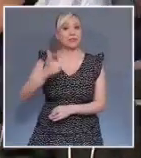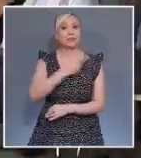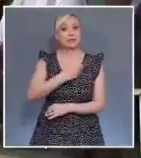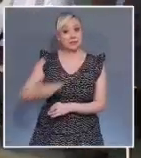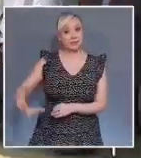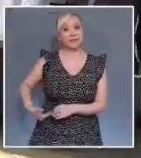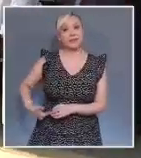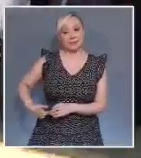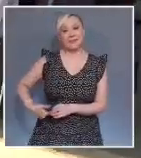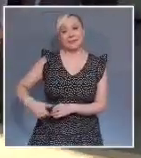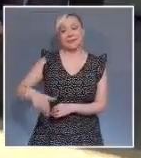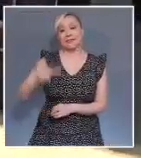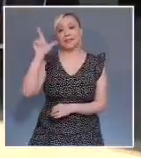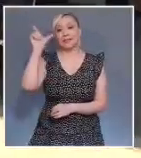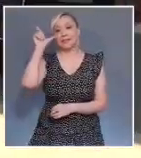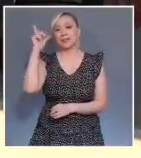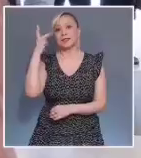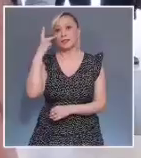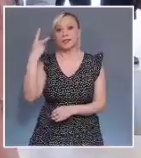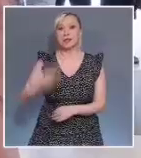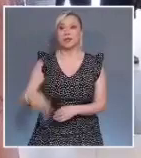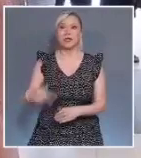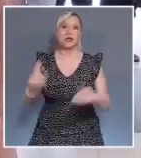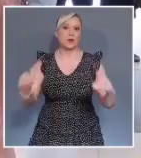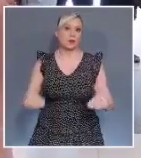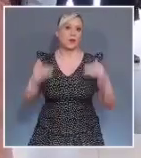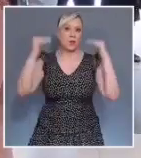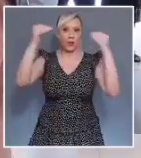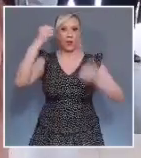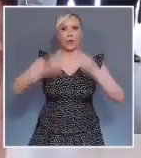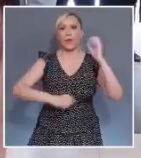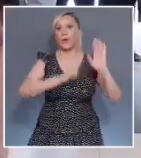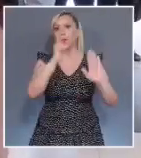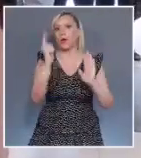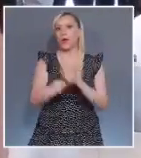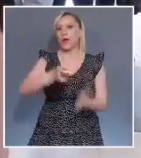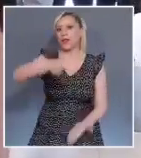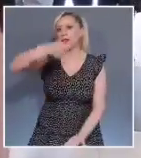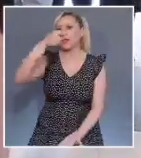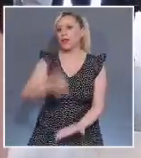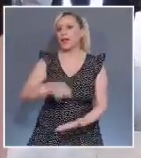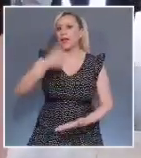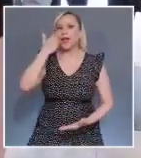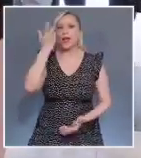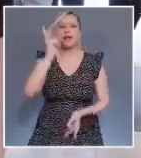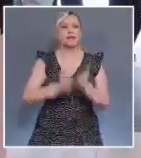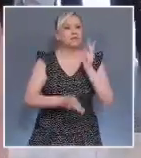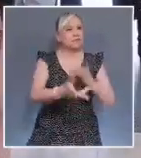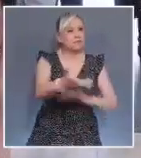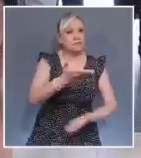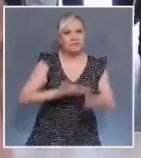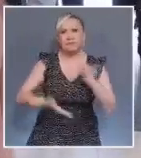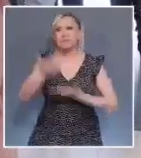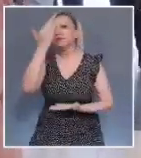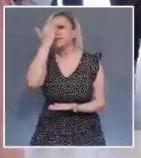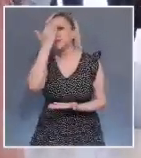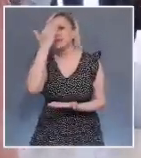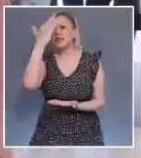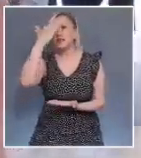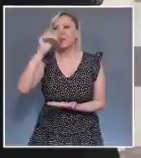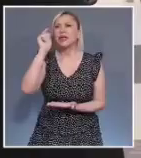Federal y de la Suprema Corte por impulsar un diálogo franco y directo para conocer las necesidades de los